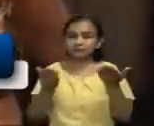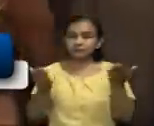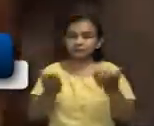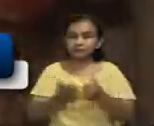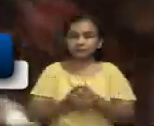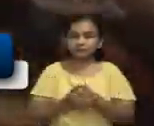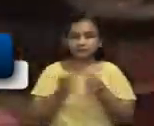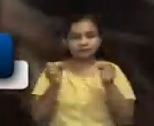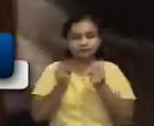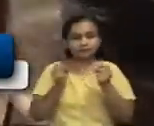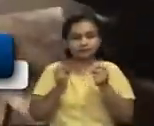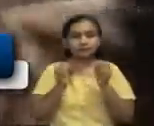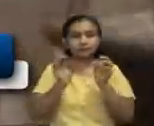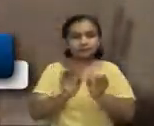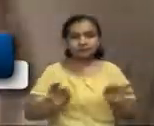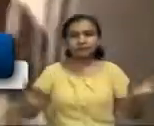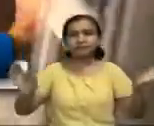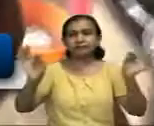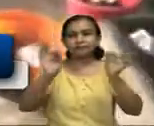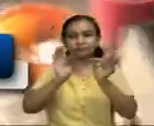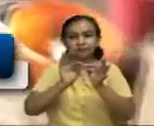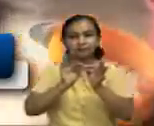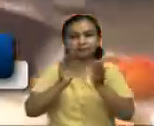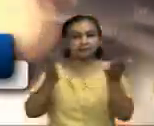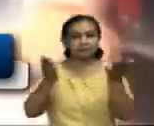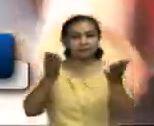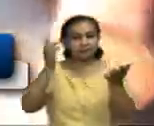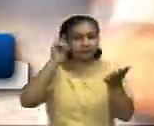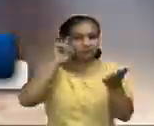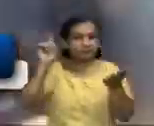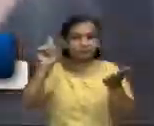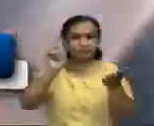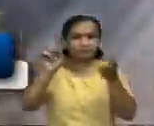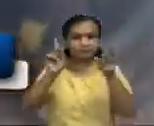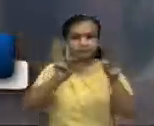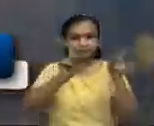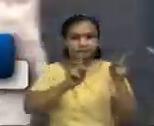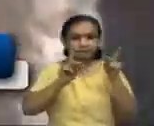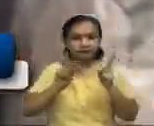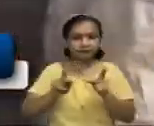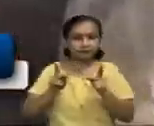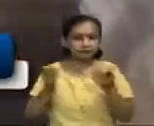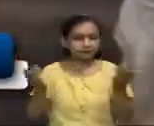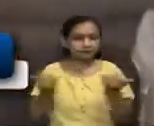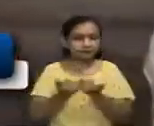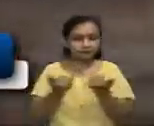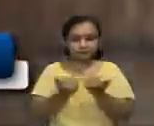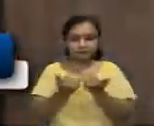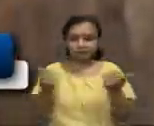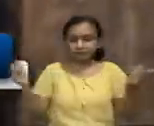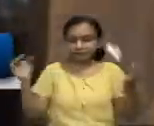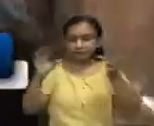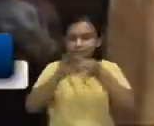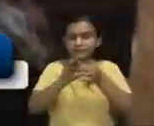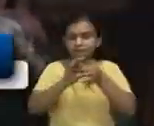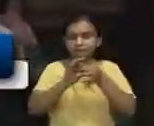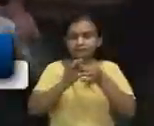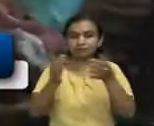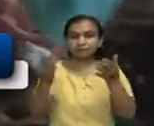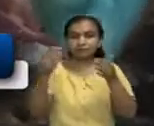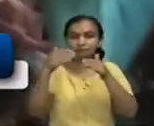de la refrigeradora es muy importante, porque nadie se da cuenta que tiene, y nadie la tiene el enemigo dentro del hogar.